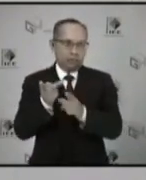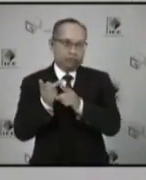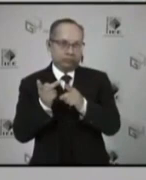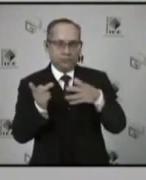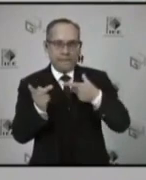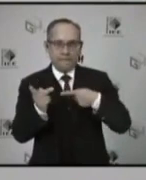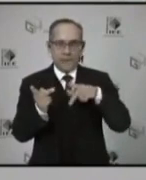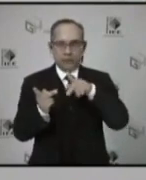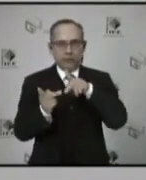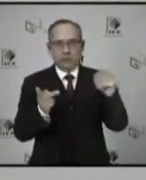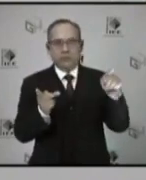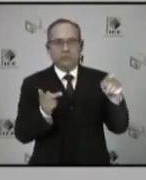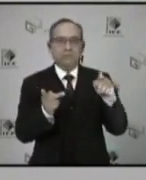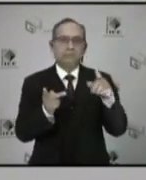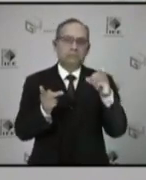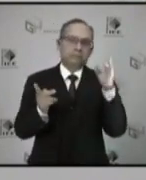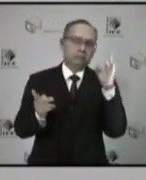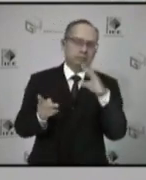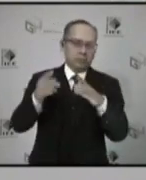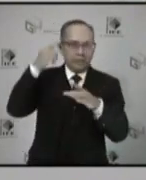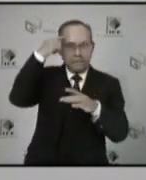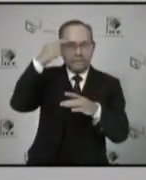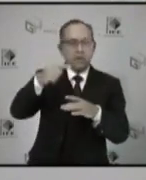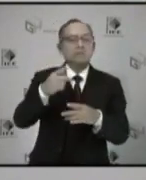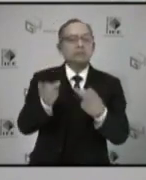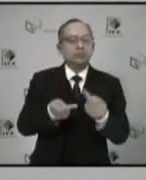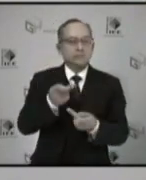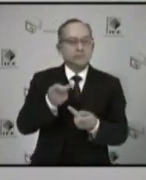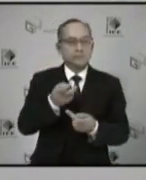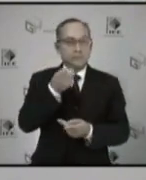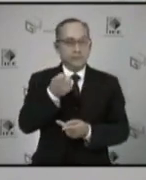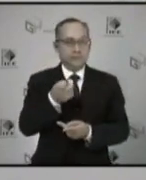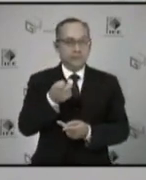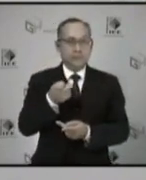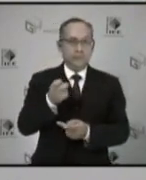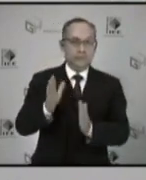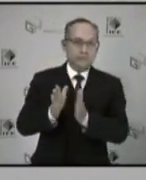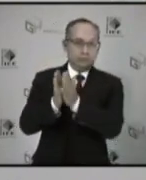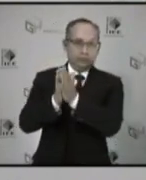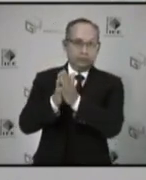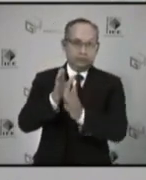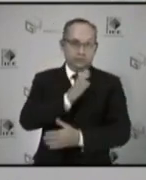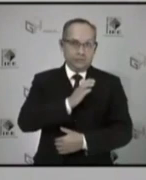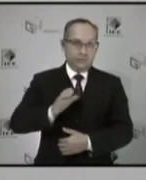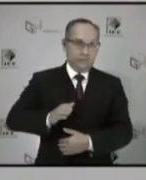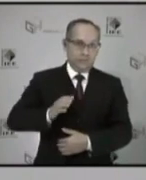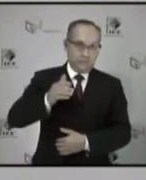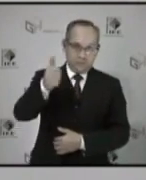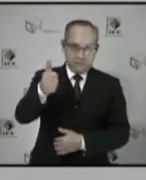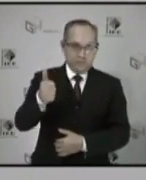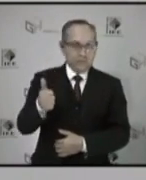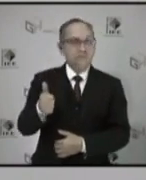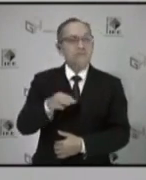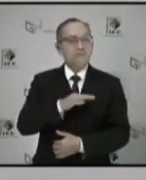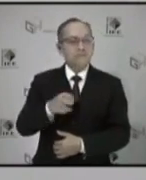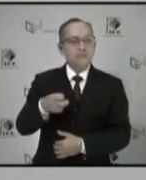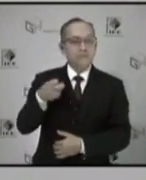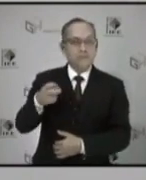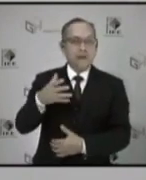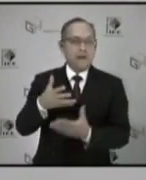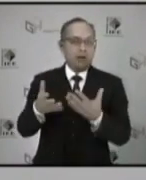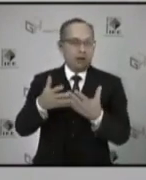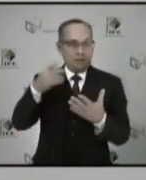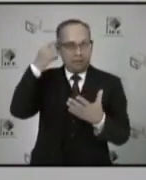ciudadanía y deberán ser contestadas por cada participante en el orden sorteado. Cada candidatura tendrá una bolsa de tiempo